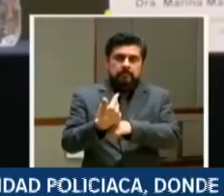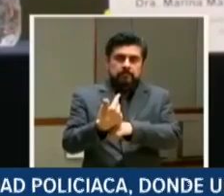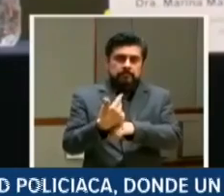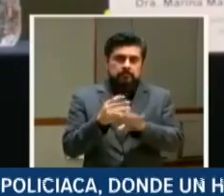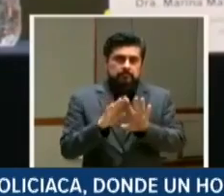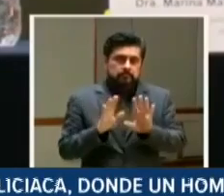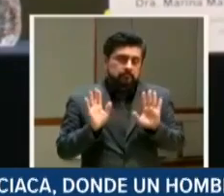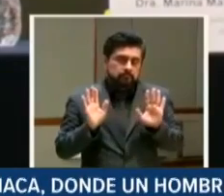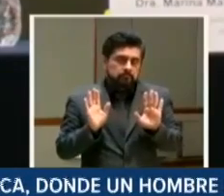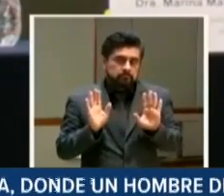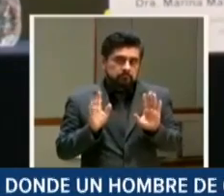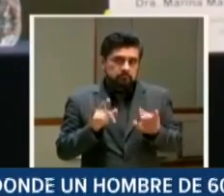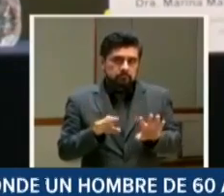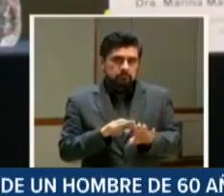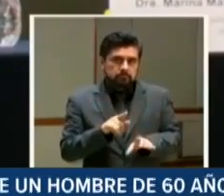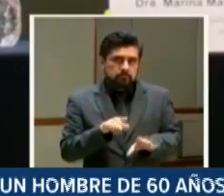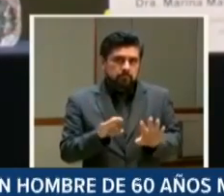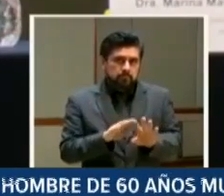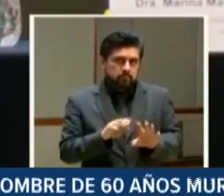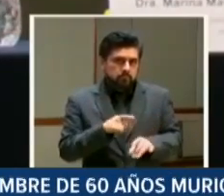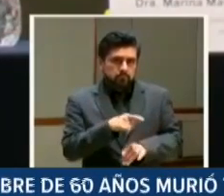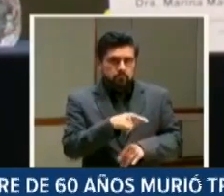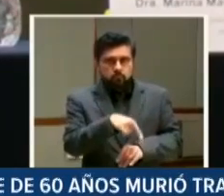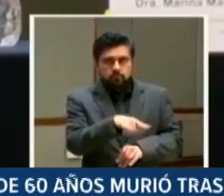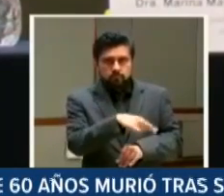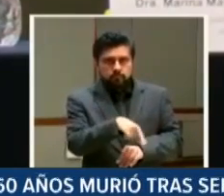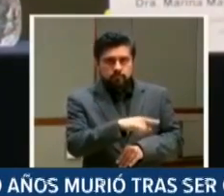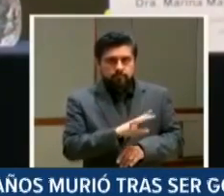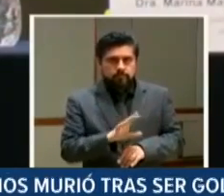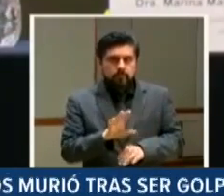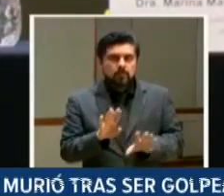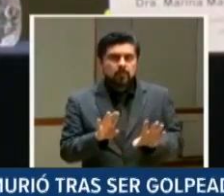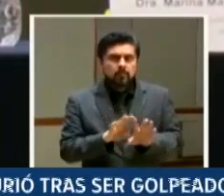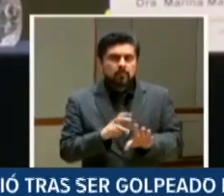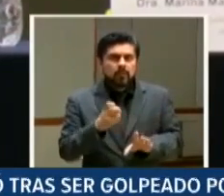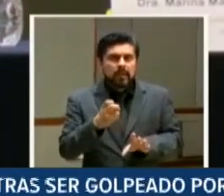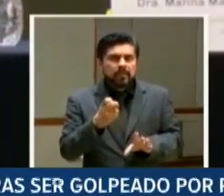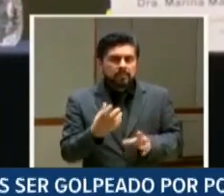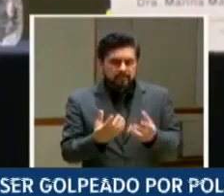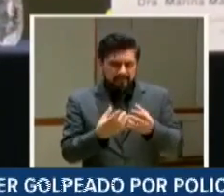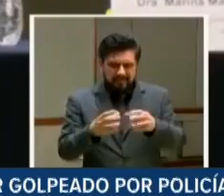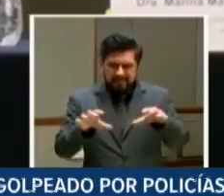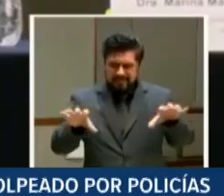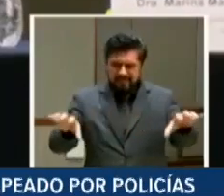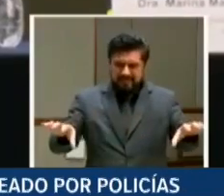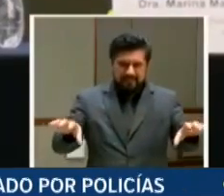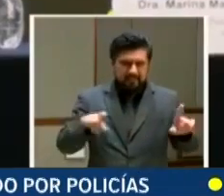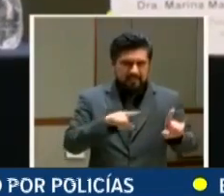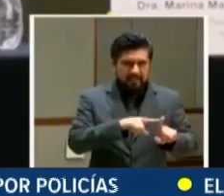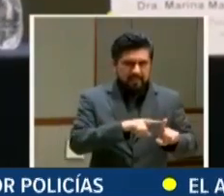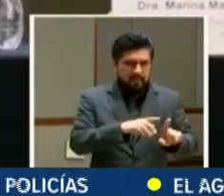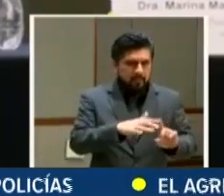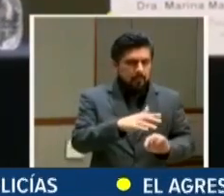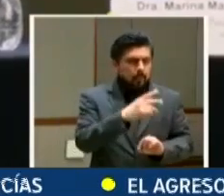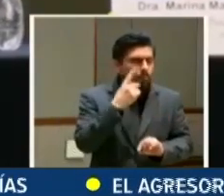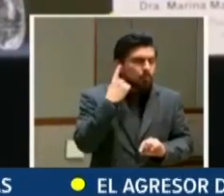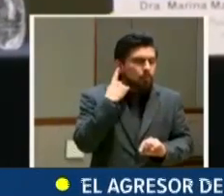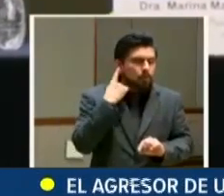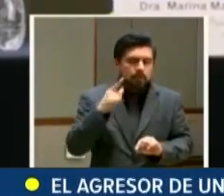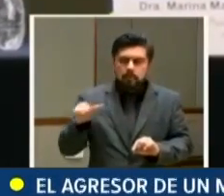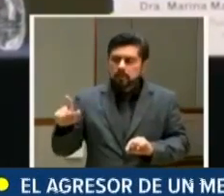y pues así es, ¿no? Y hagamos esa división para no banalizar,